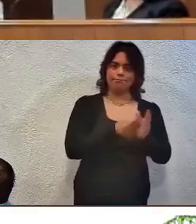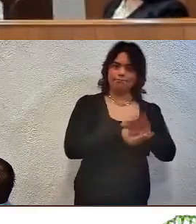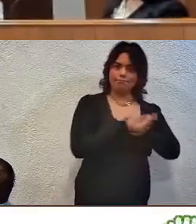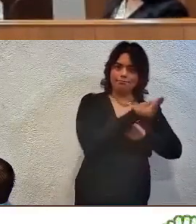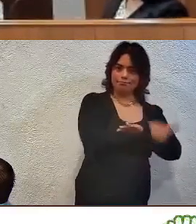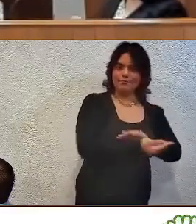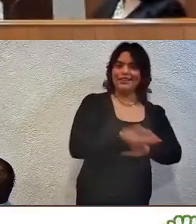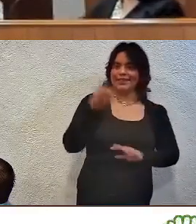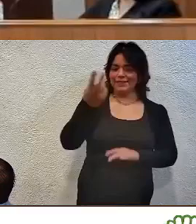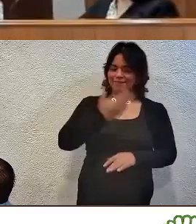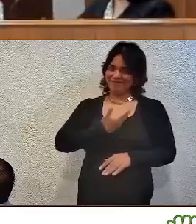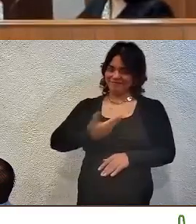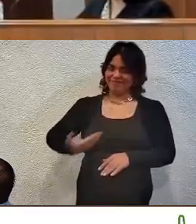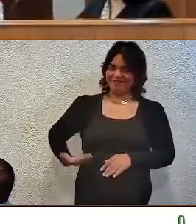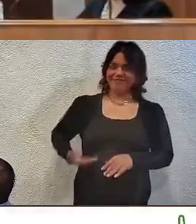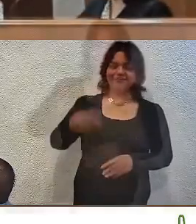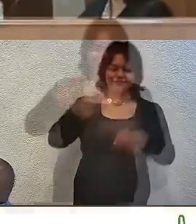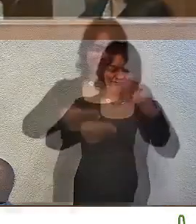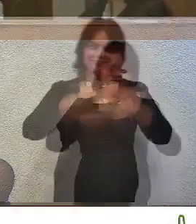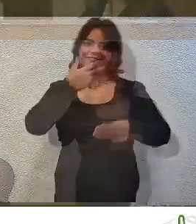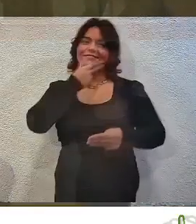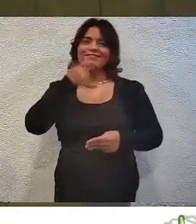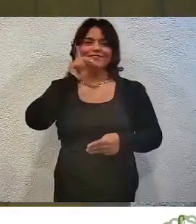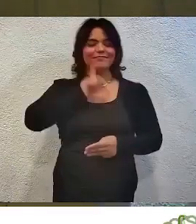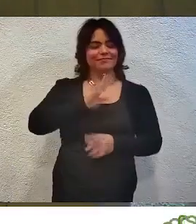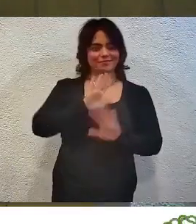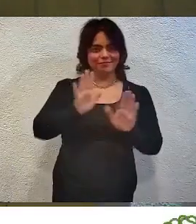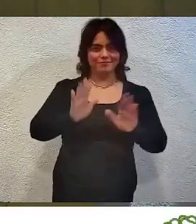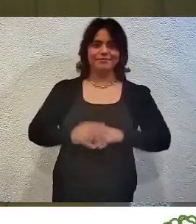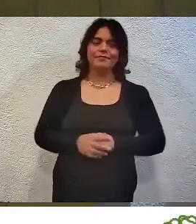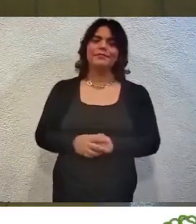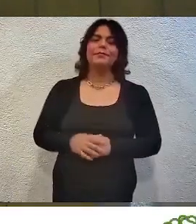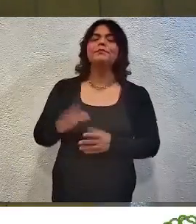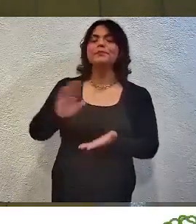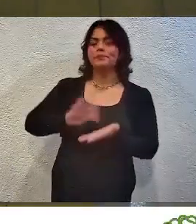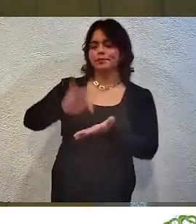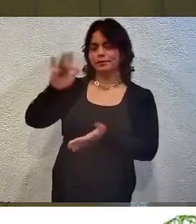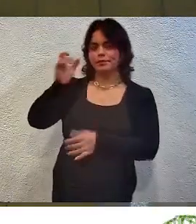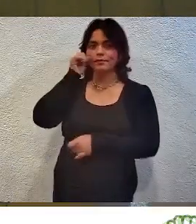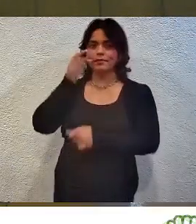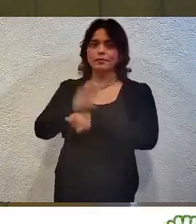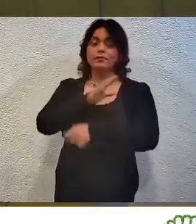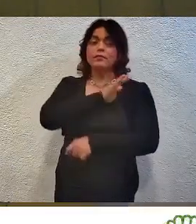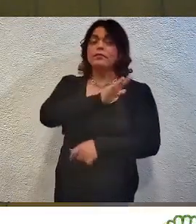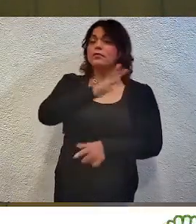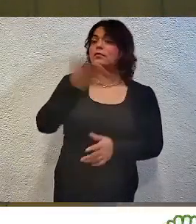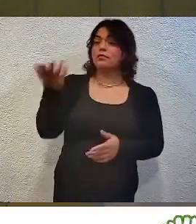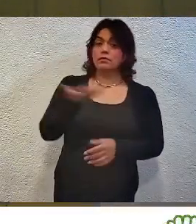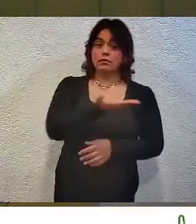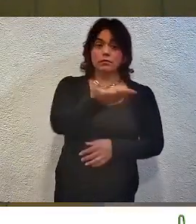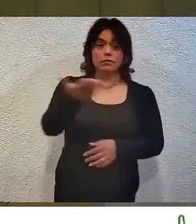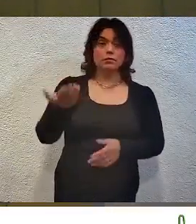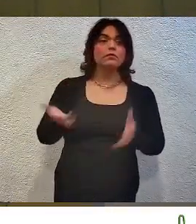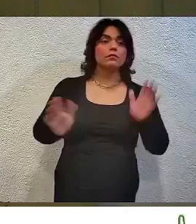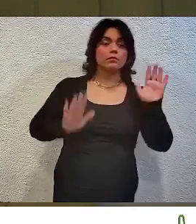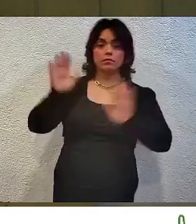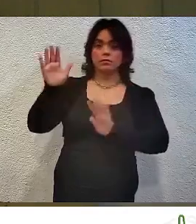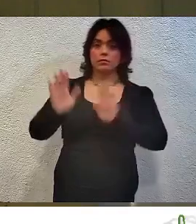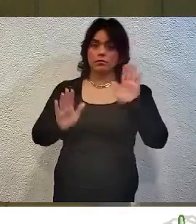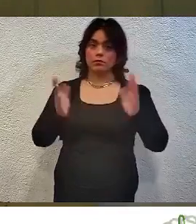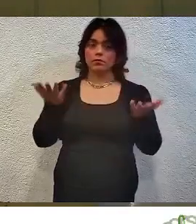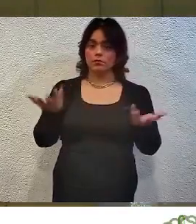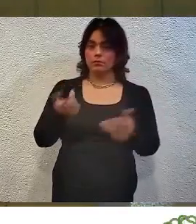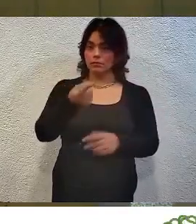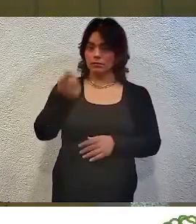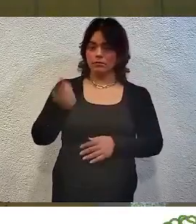cuenta, magistrada presidenta, magistrada, magistrados. Le agradezco, secretario general. Magistrada, magistrados, está a nuestra consideración el proyecto del que se ha